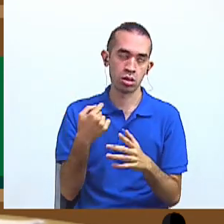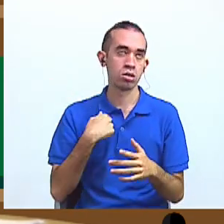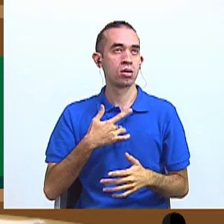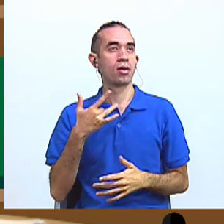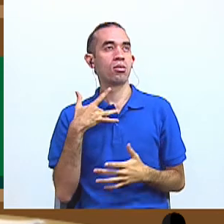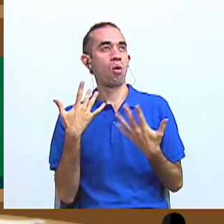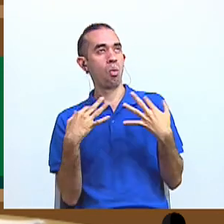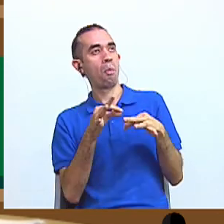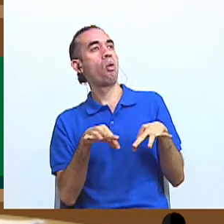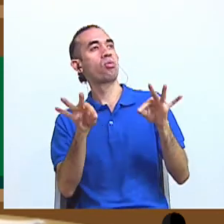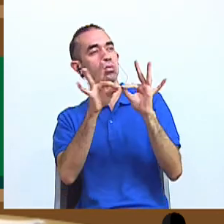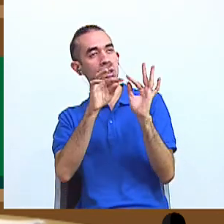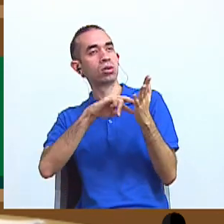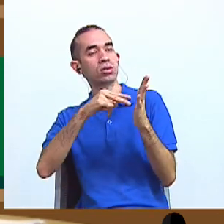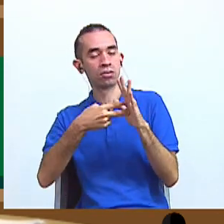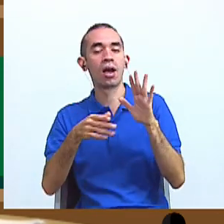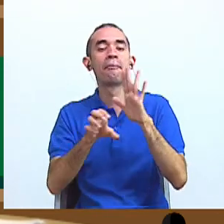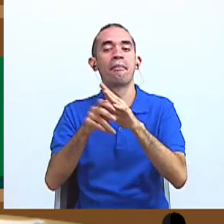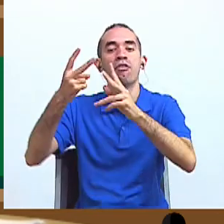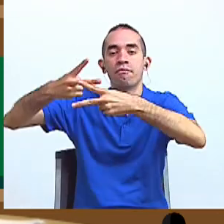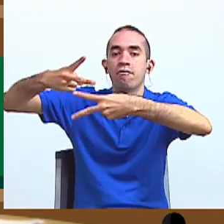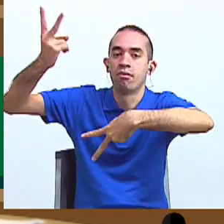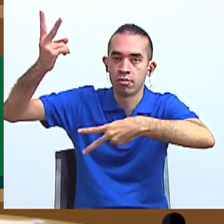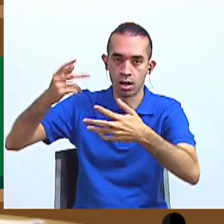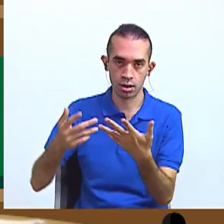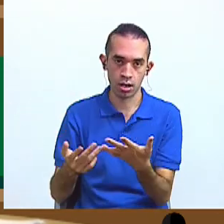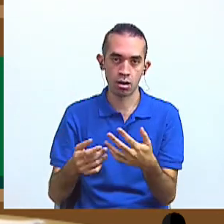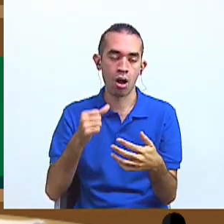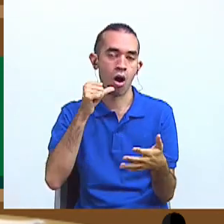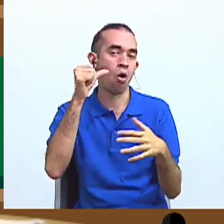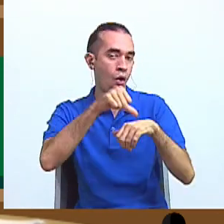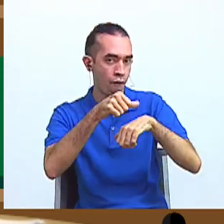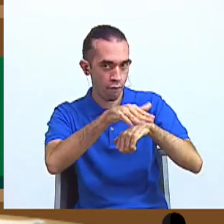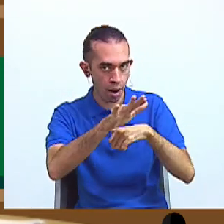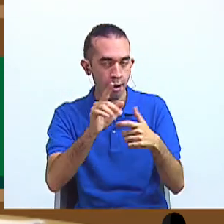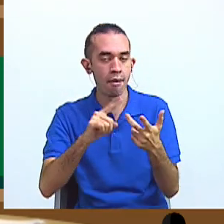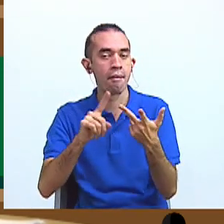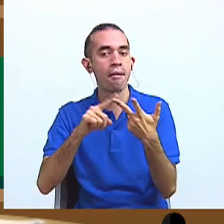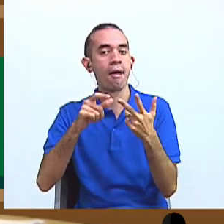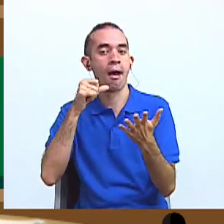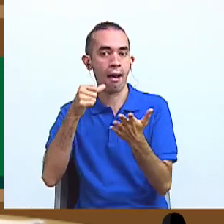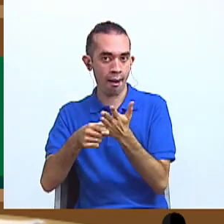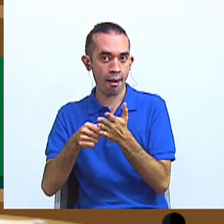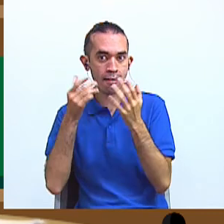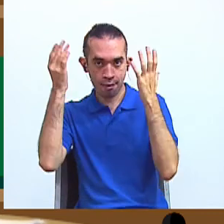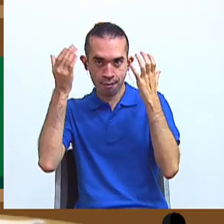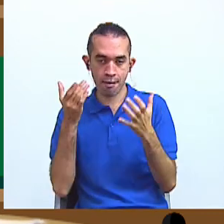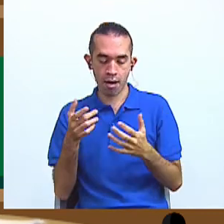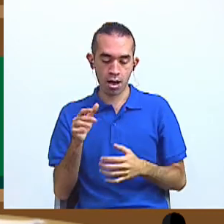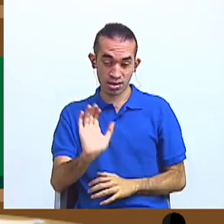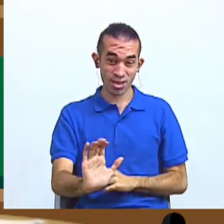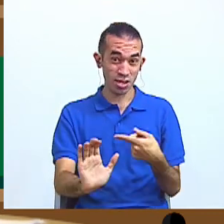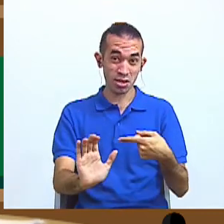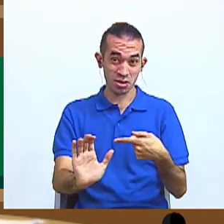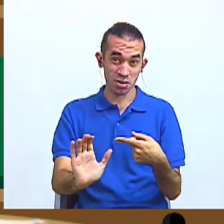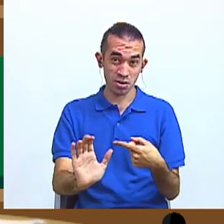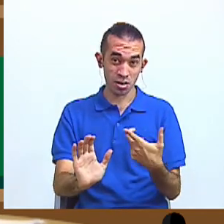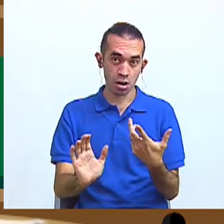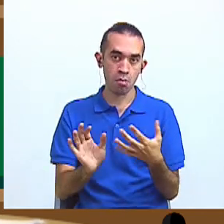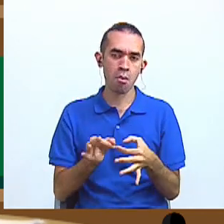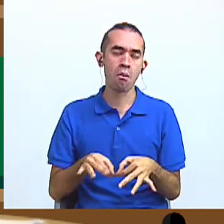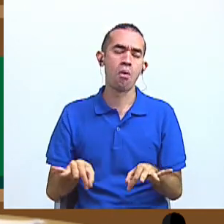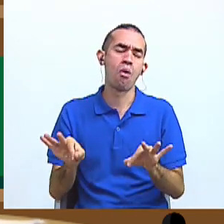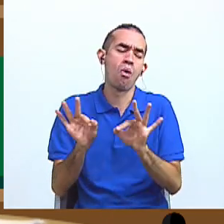ustedes, así como la ventana, o el correo, o la carta del rey era para Amal, algo muy importante, algo que le